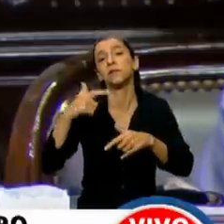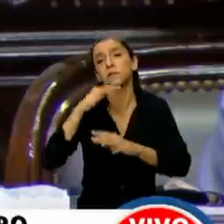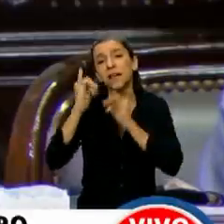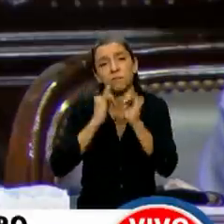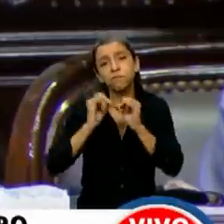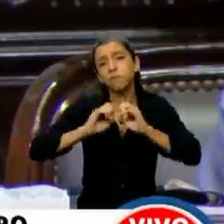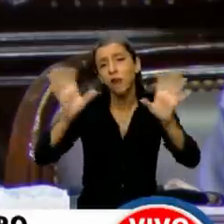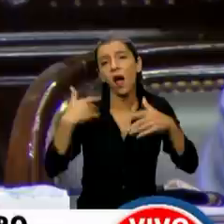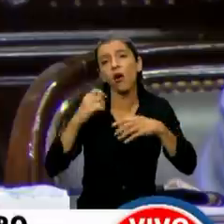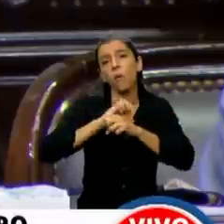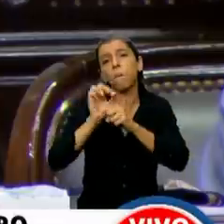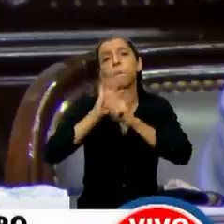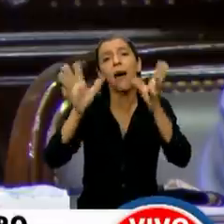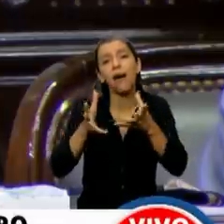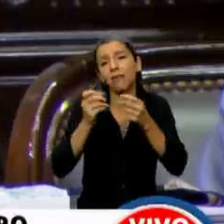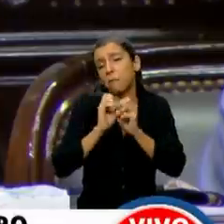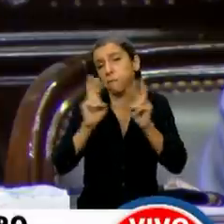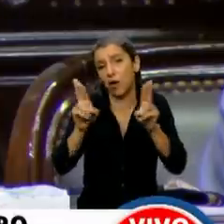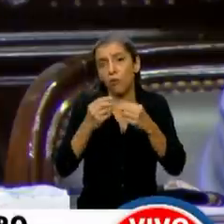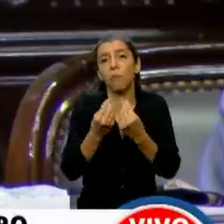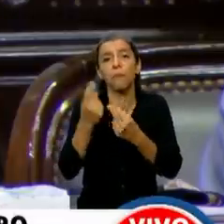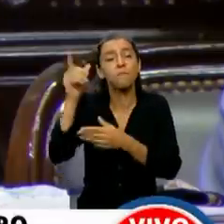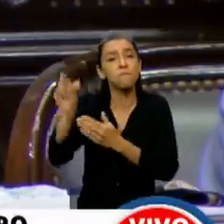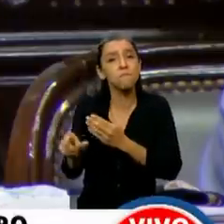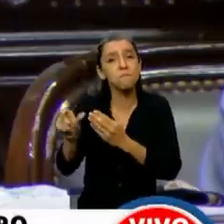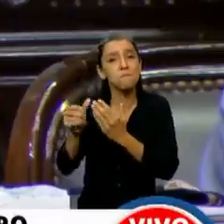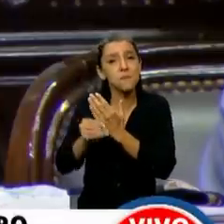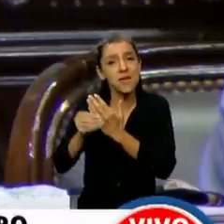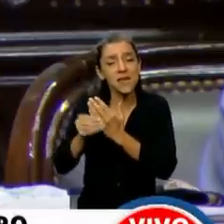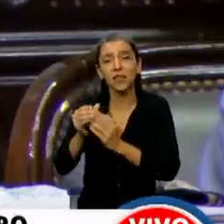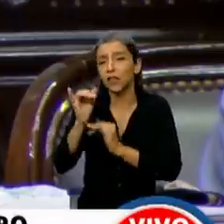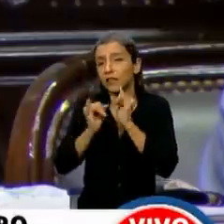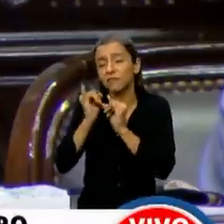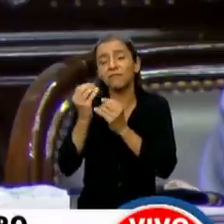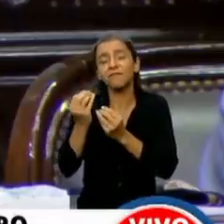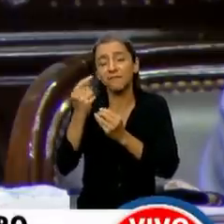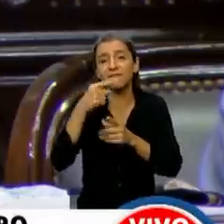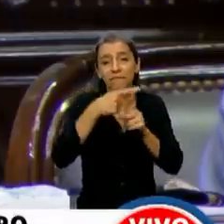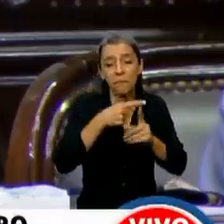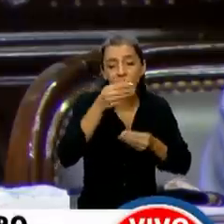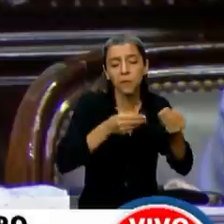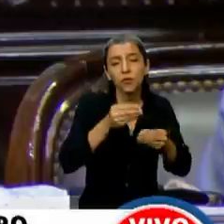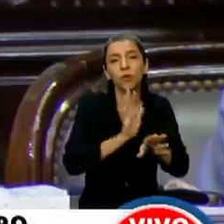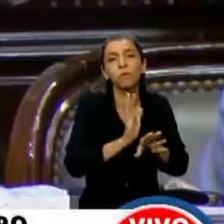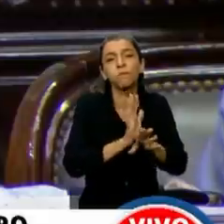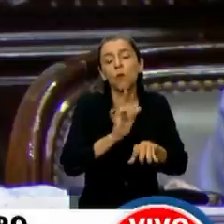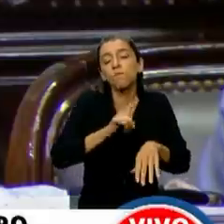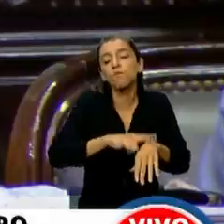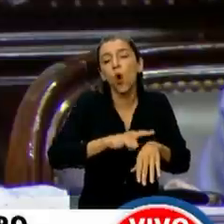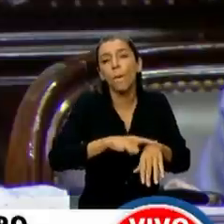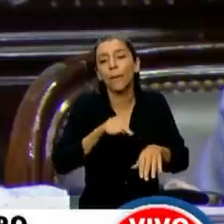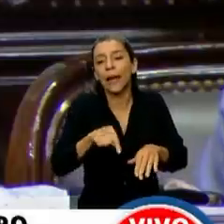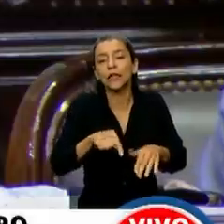explicó claramente el ministro este presupuesto es un presupuesto de transición que busca una